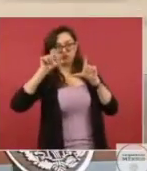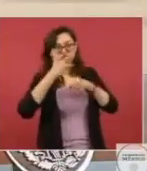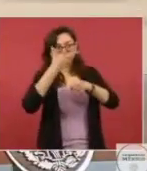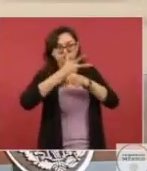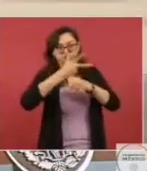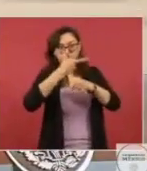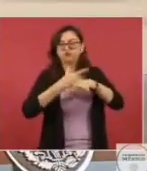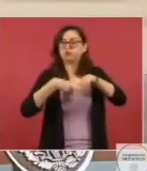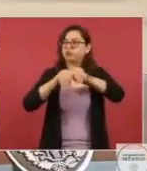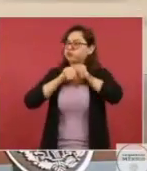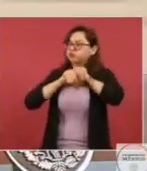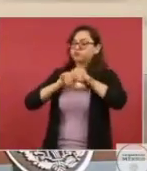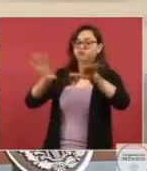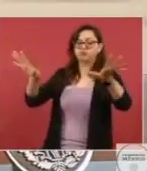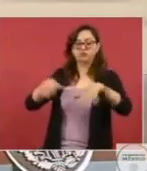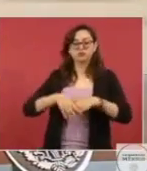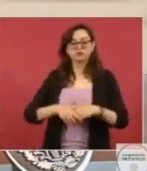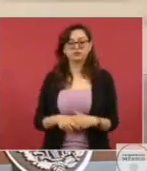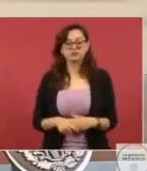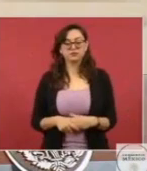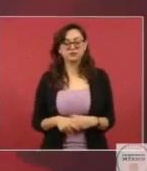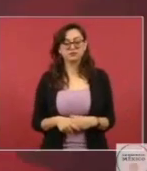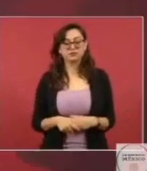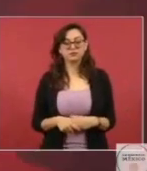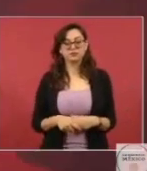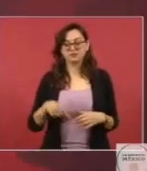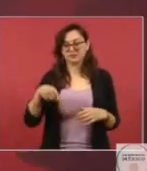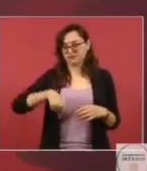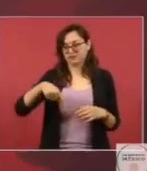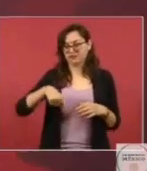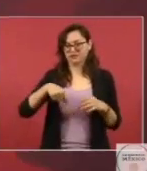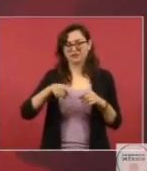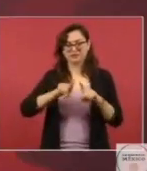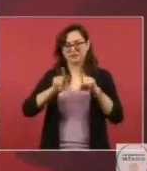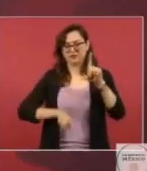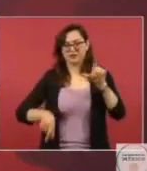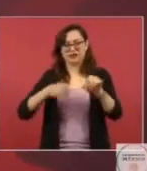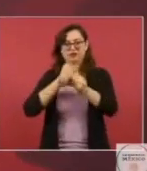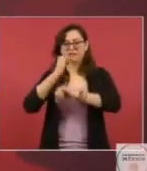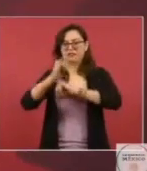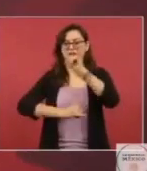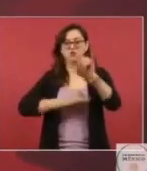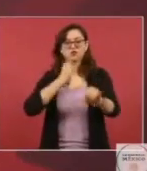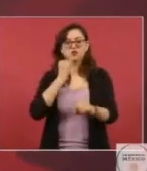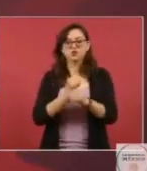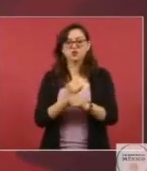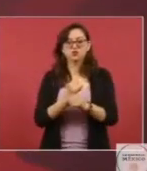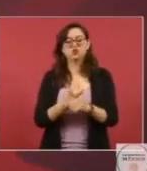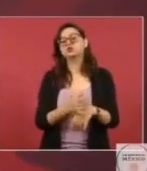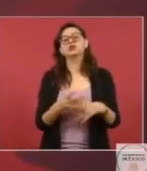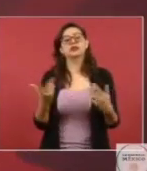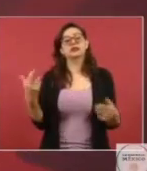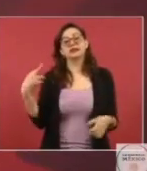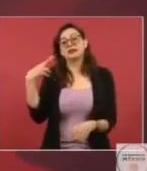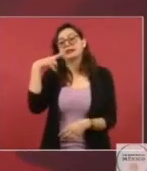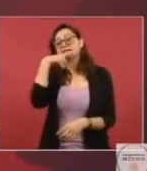lo que opinas respecto a esta oposición moralmente derrotada. Los quiero mucho. No se puede perder mi video más a rato. Los